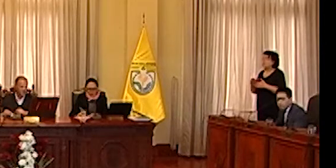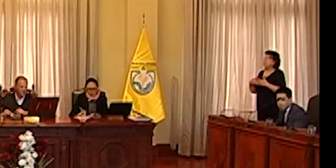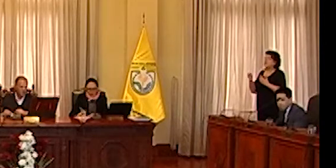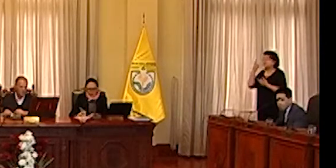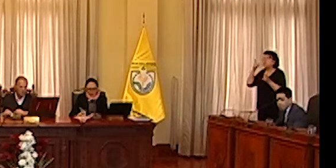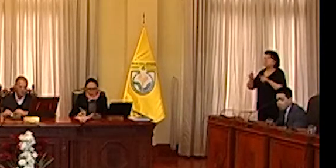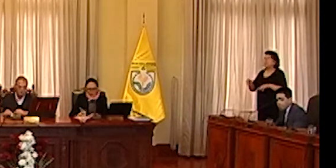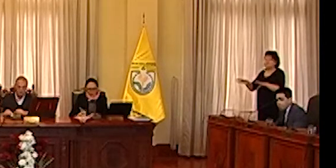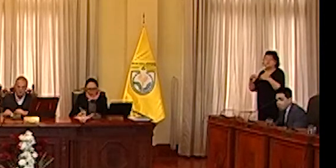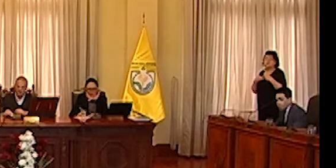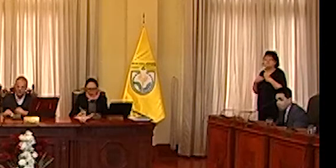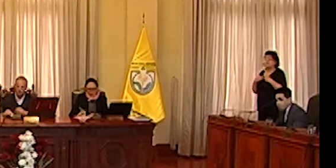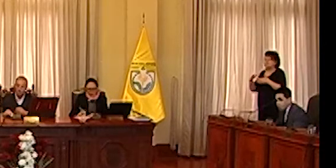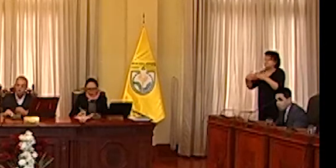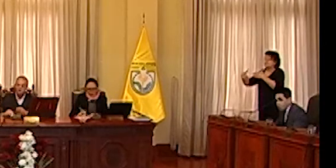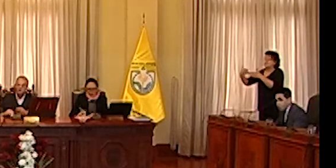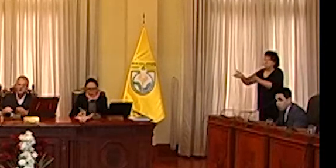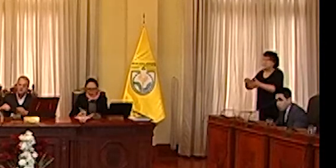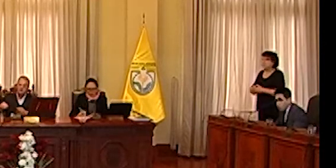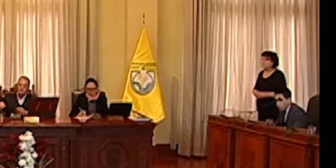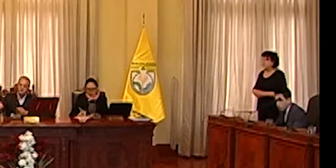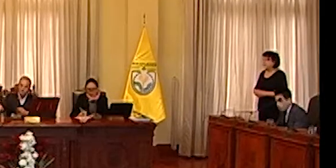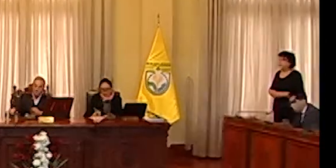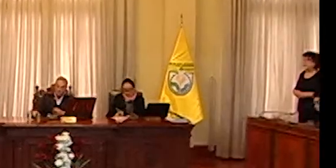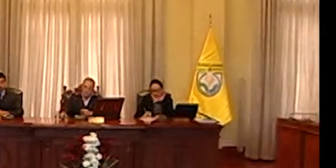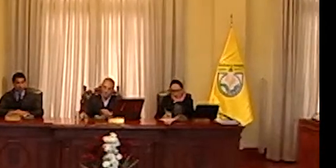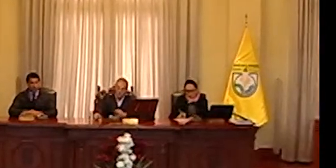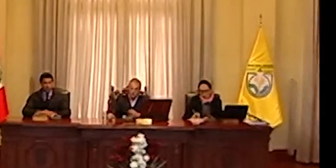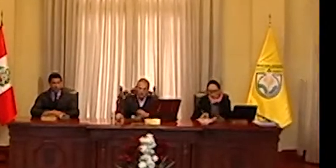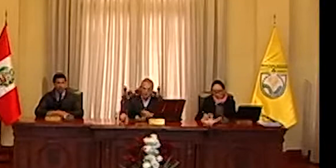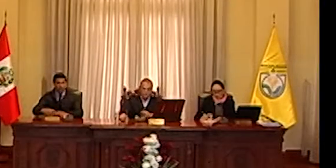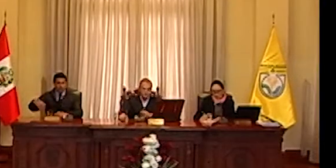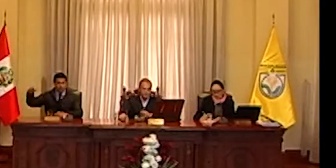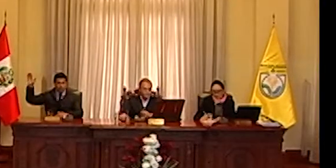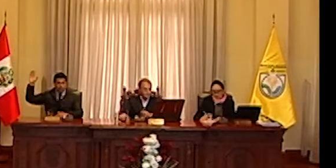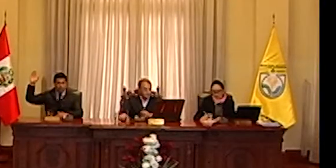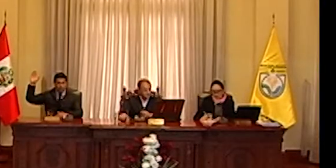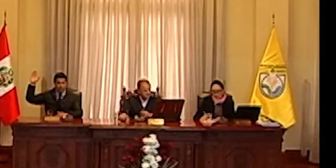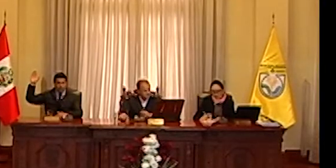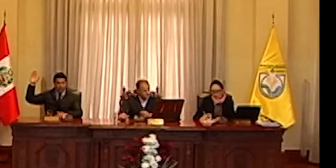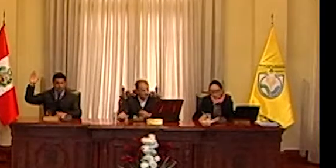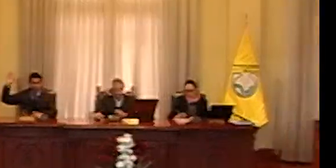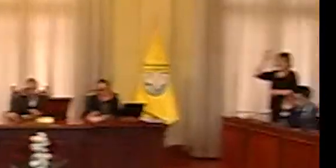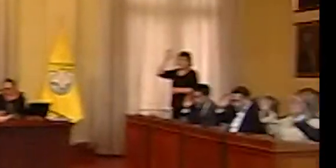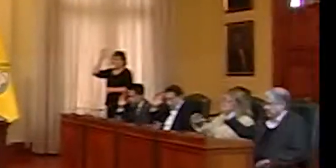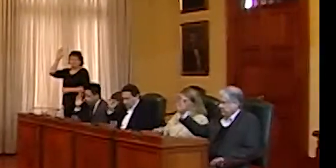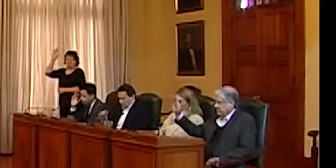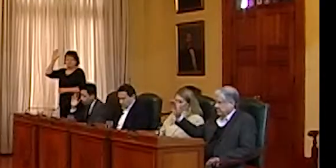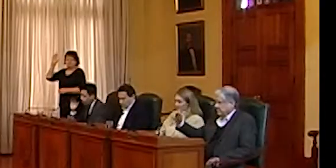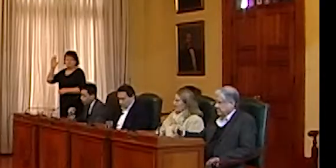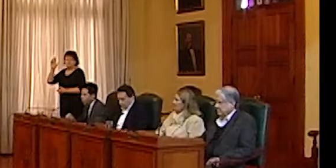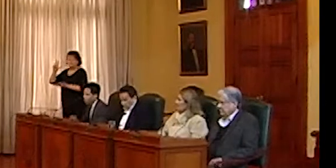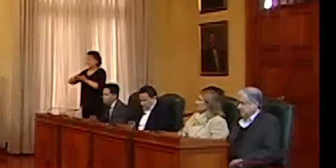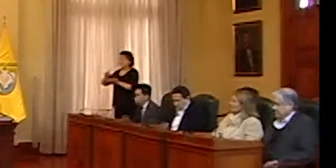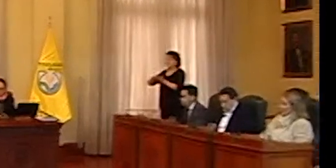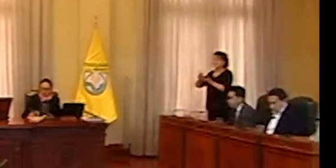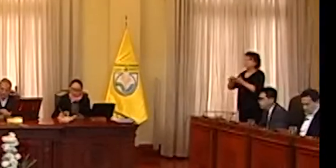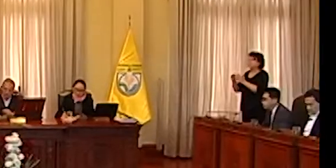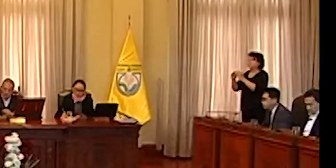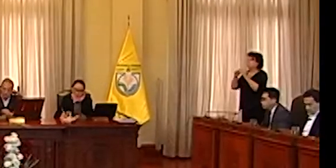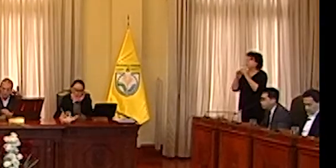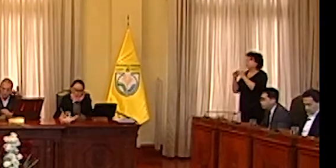tomado esta tarde aquellos miembros del consejo que estén a favor sigan se expresar la inicial de conforme a se aprueba por unanimidad de votos